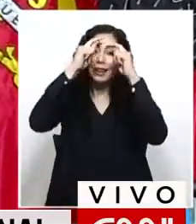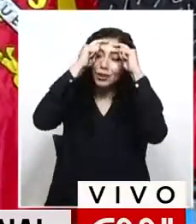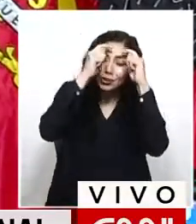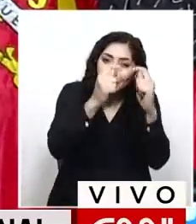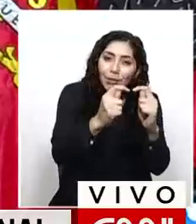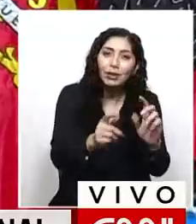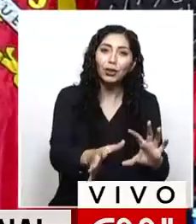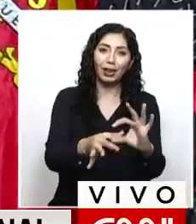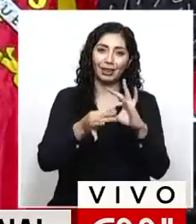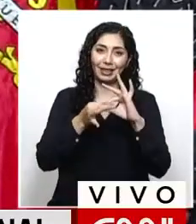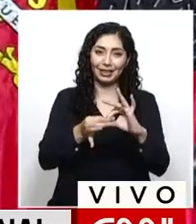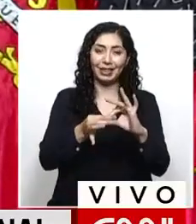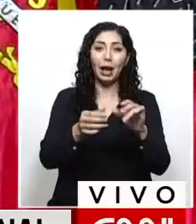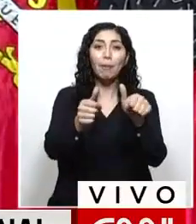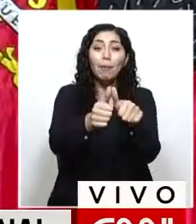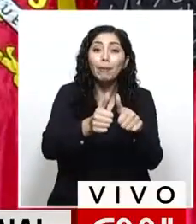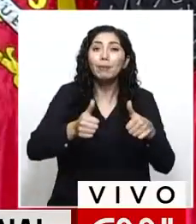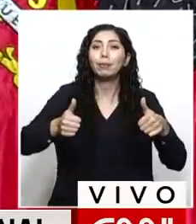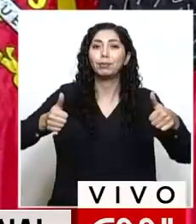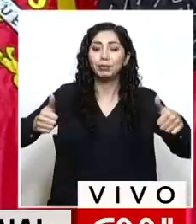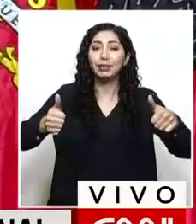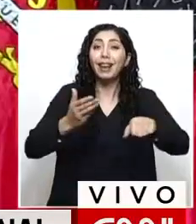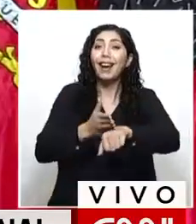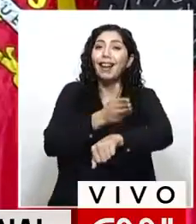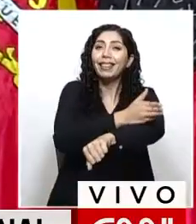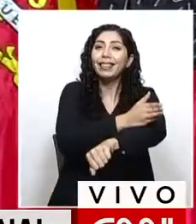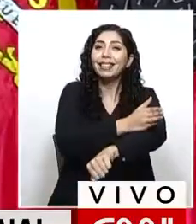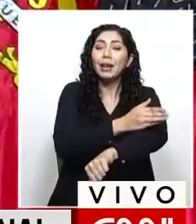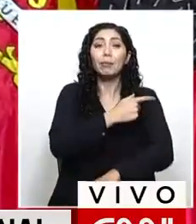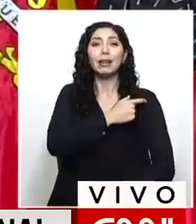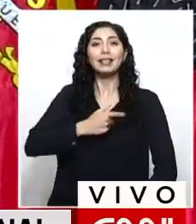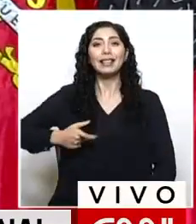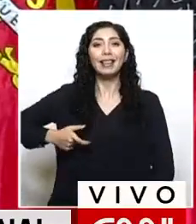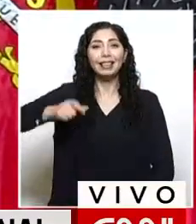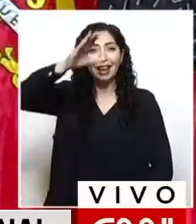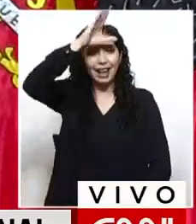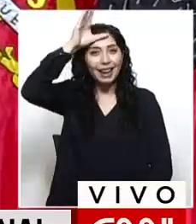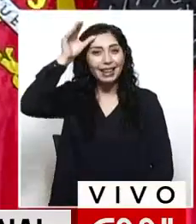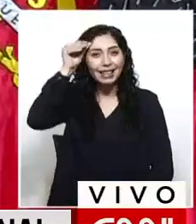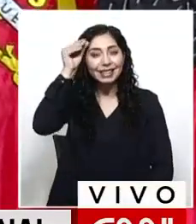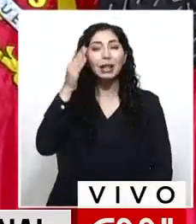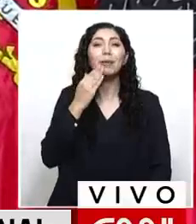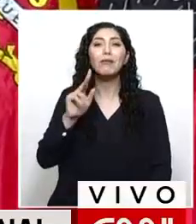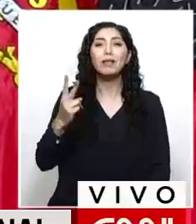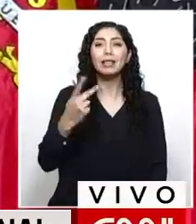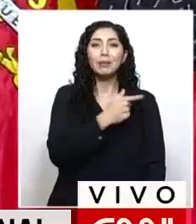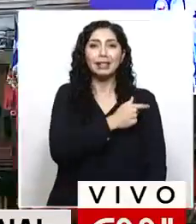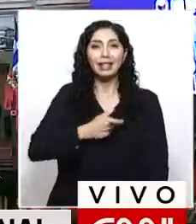a la mesa encabezada por la presidenta Elisa Loncón y el vicepresidente Jaime Baza.